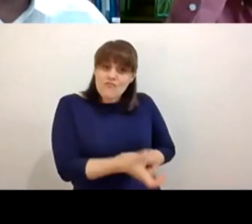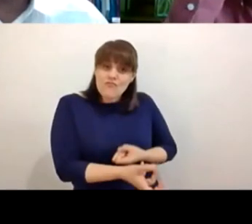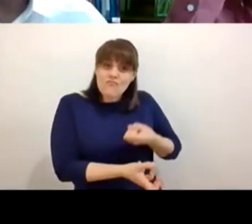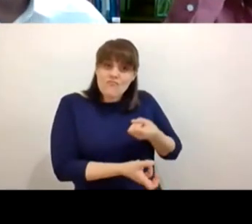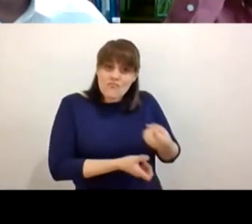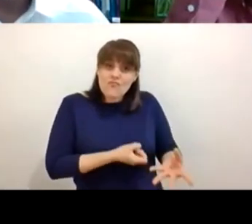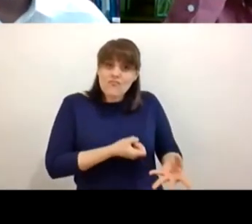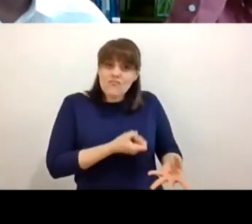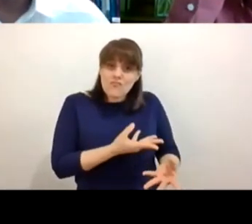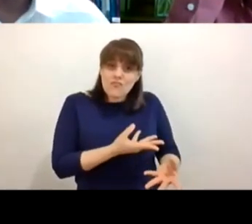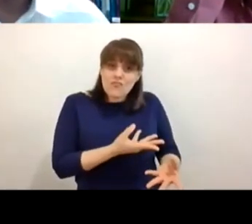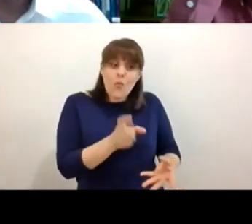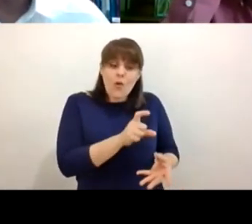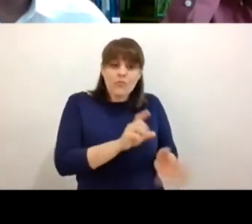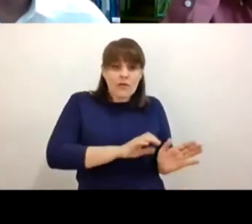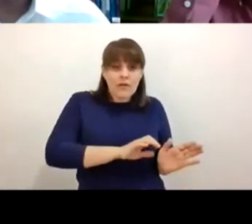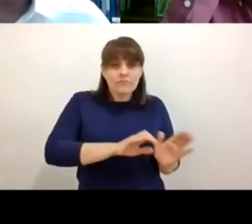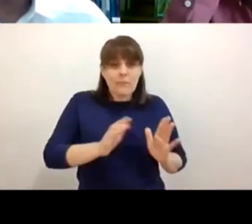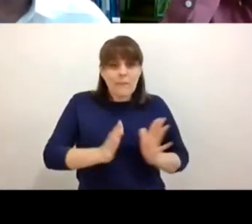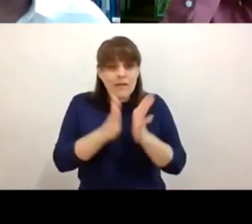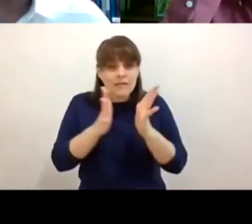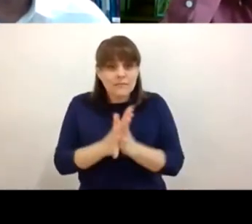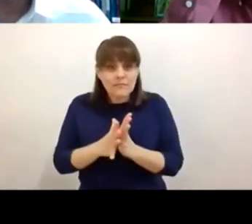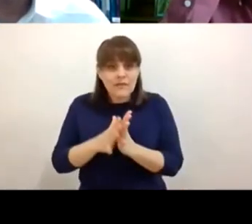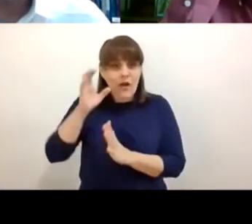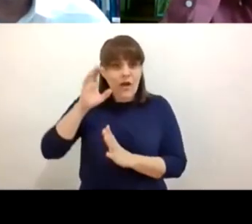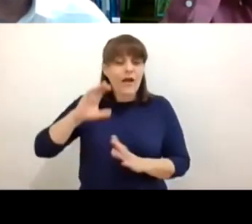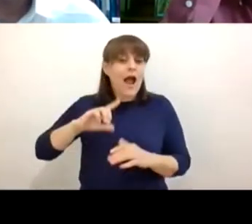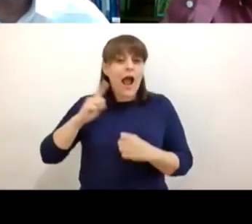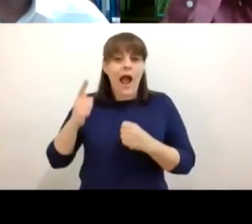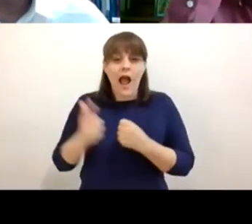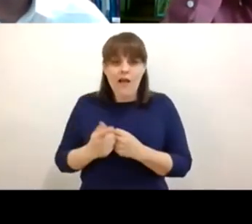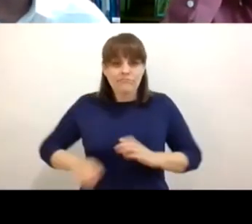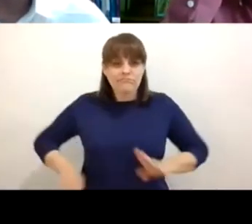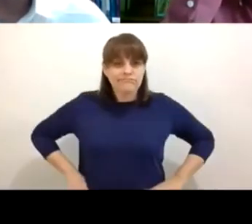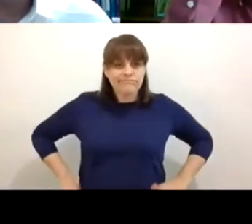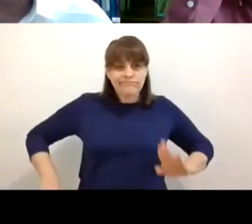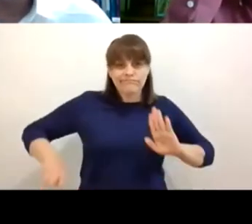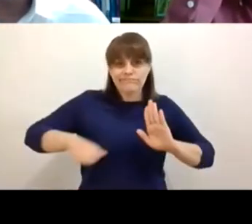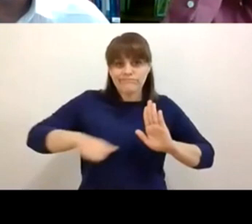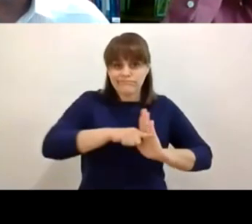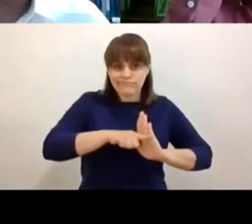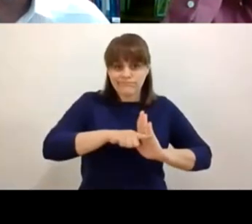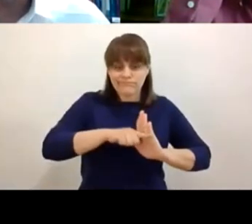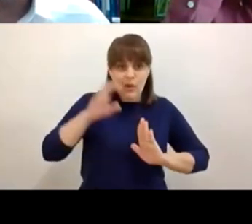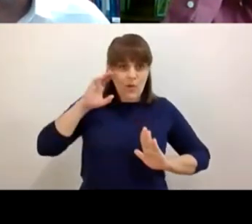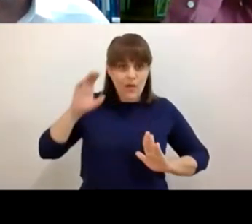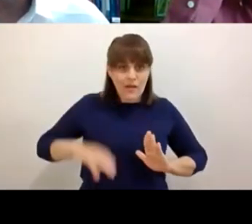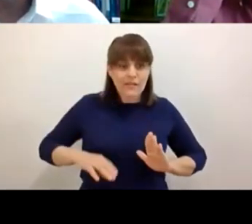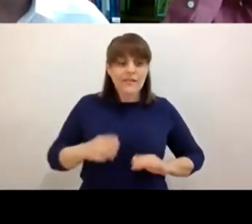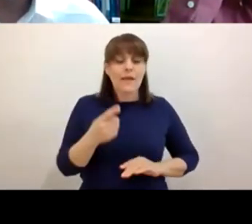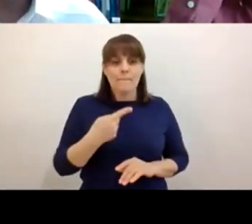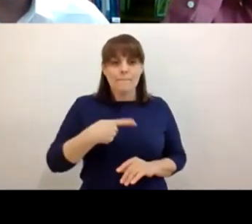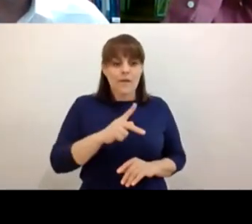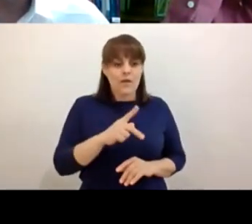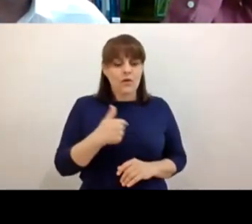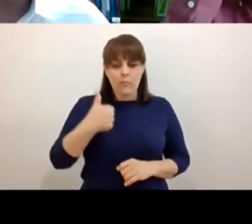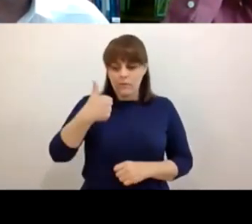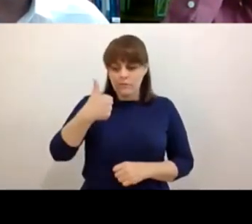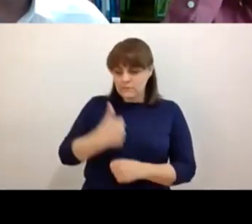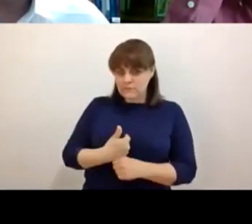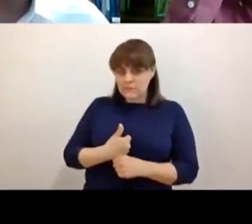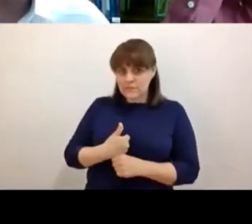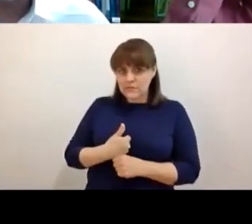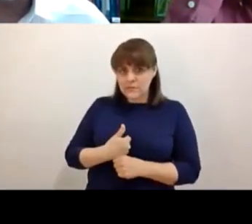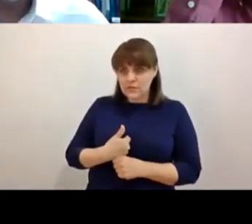hecho delictivo, pues también es parte de su necesidad del reconocimiento de su identidad, precisamente